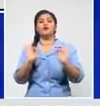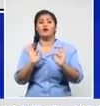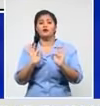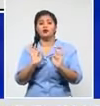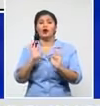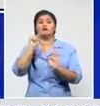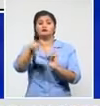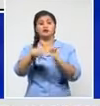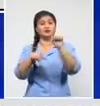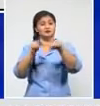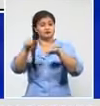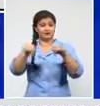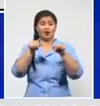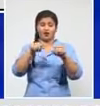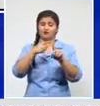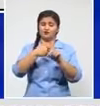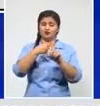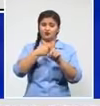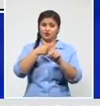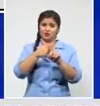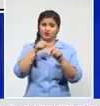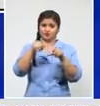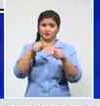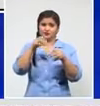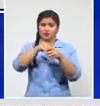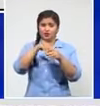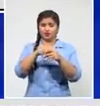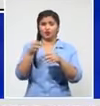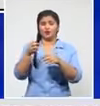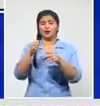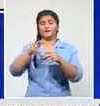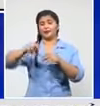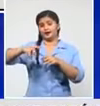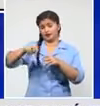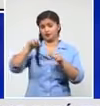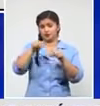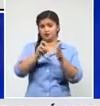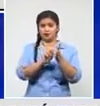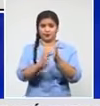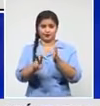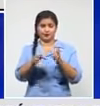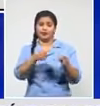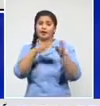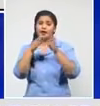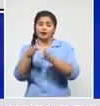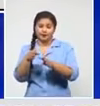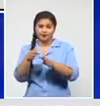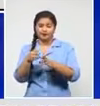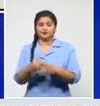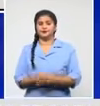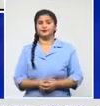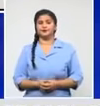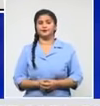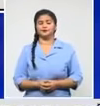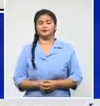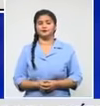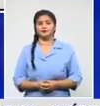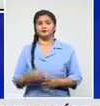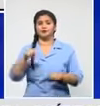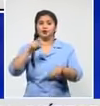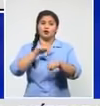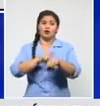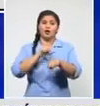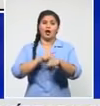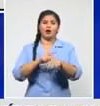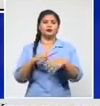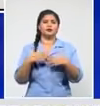mapa tuvo eventos y focos en diferentes lugares. En estos momentos nos está quedando un